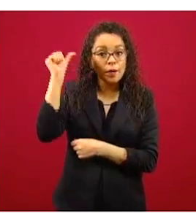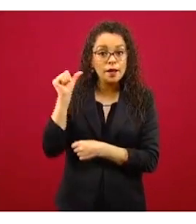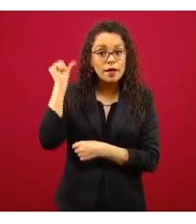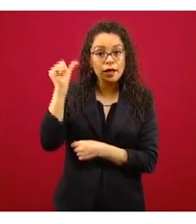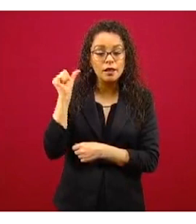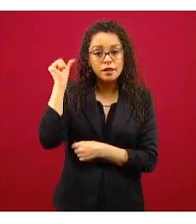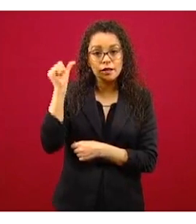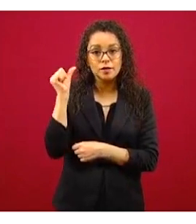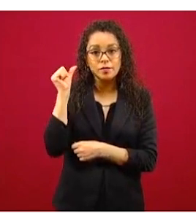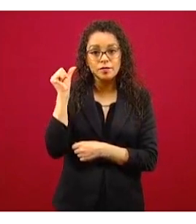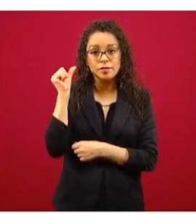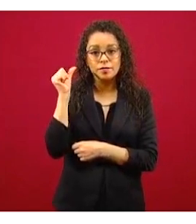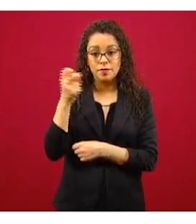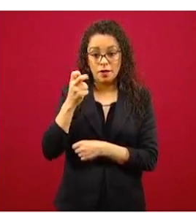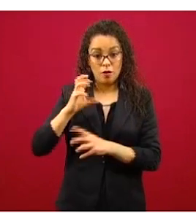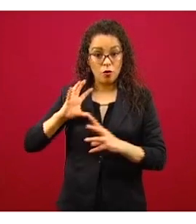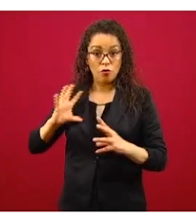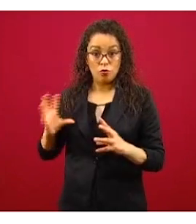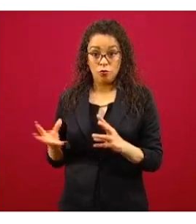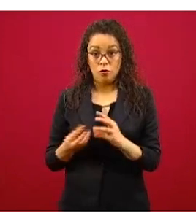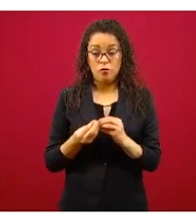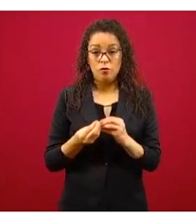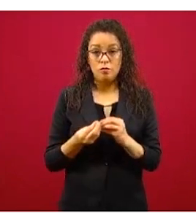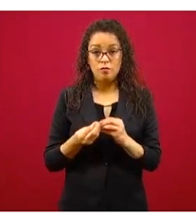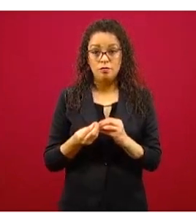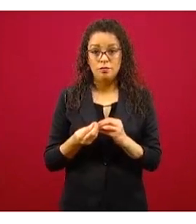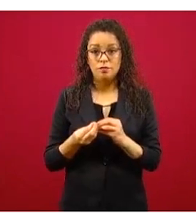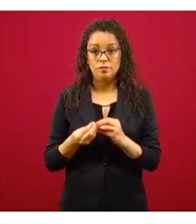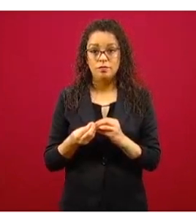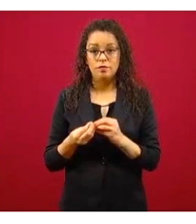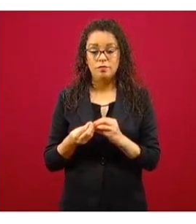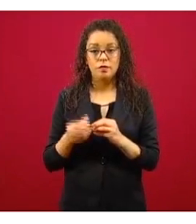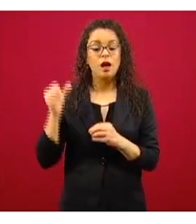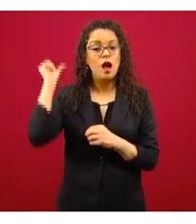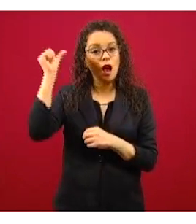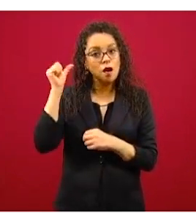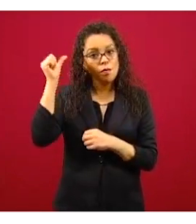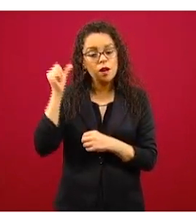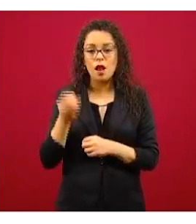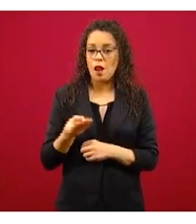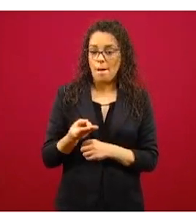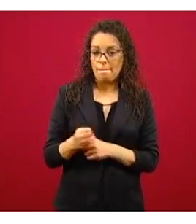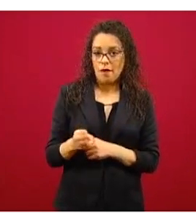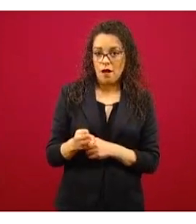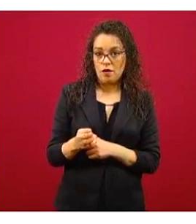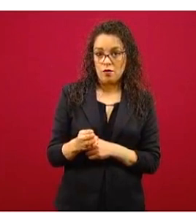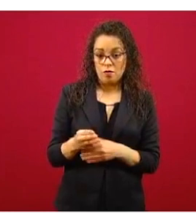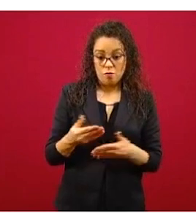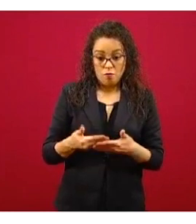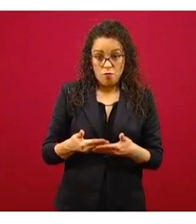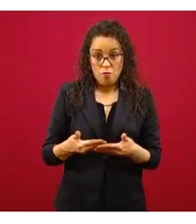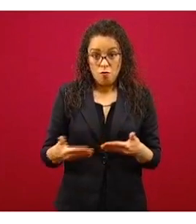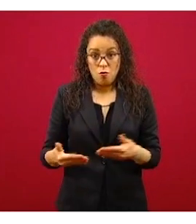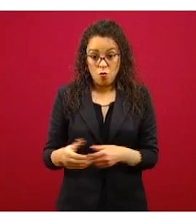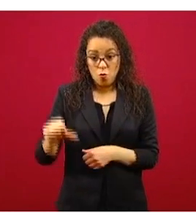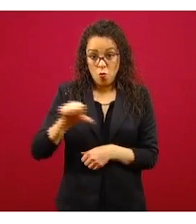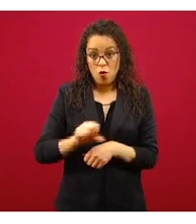este recuento, esta suma de todos los créditos. En abril y mayo llevamos hoy